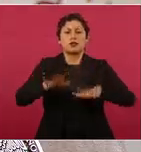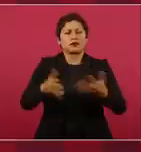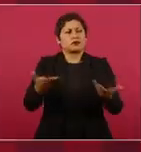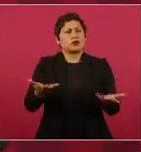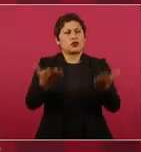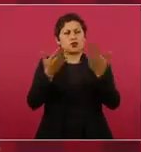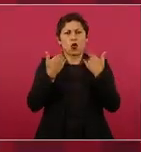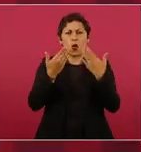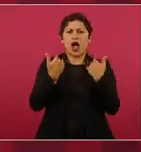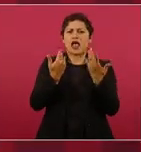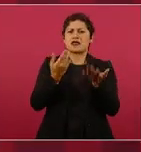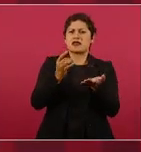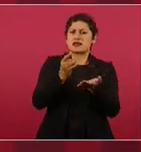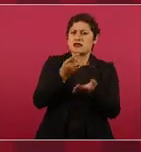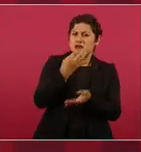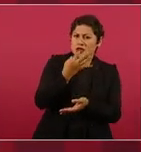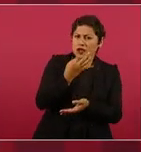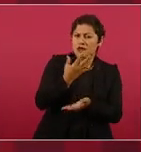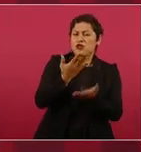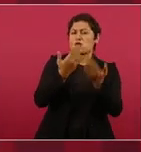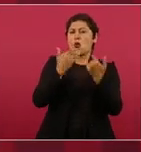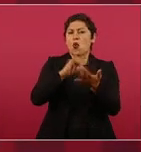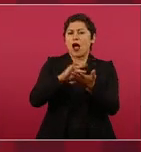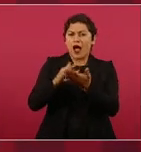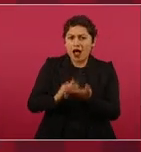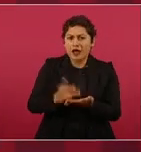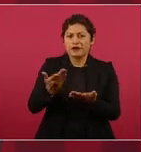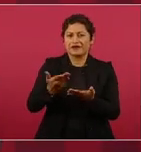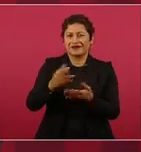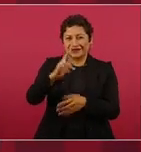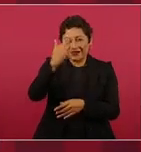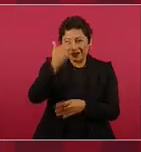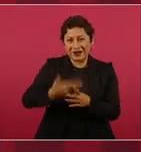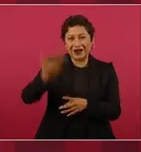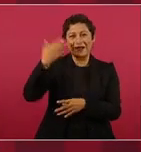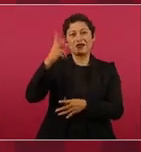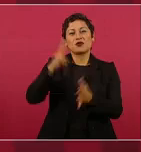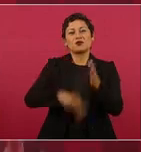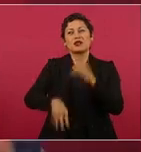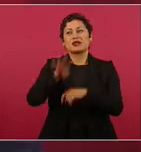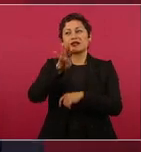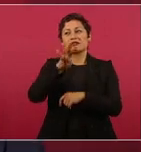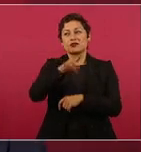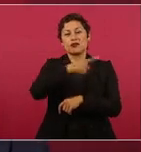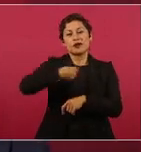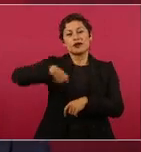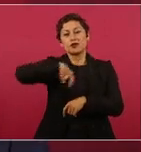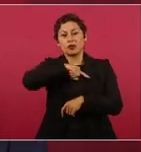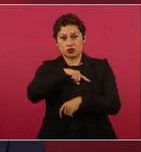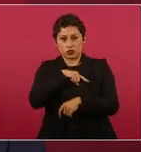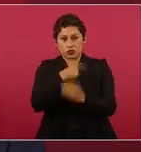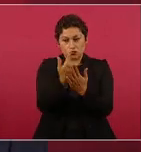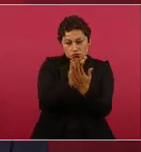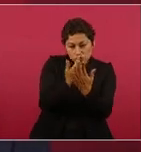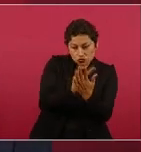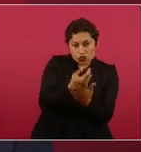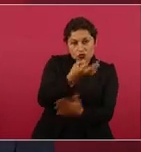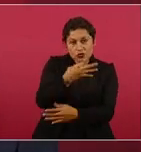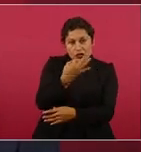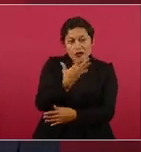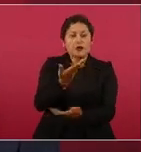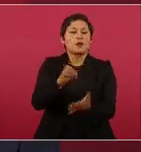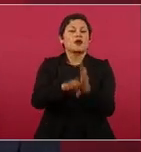largo de todo este proceso de depuración que iniciamos en 2019, primero con los antirretrovirales para el